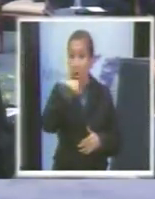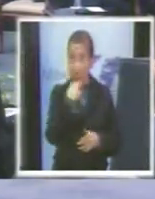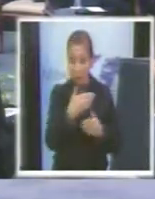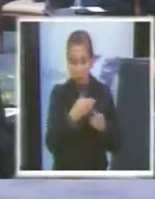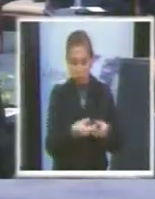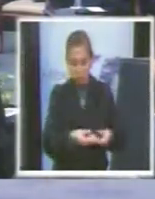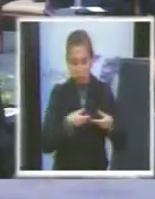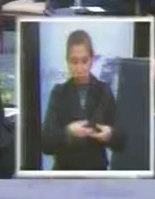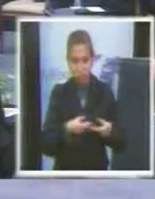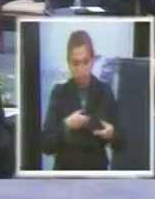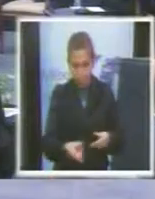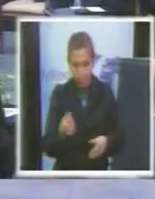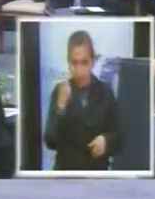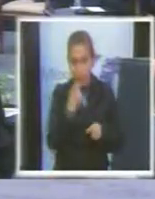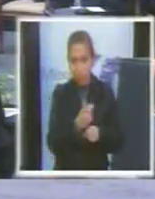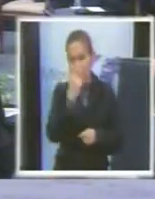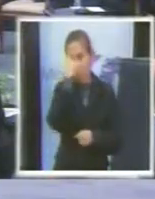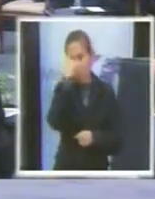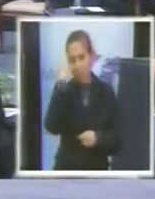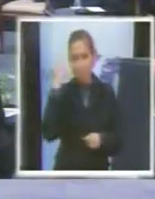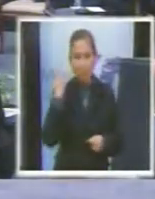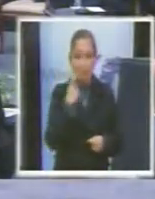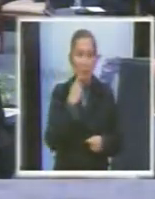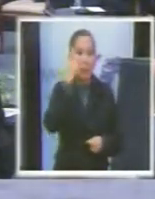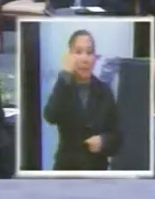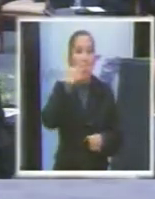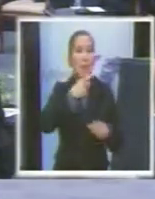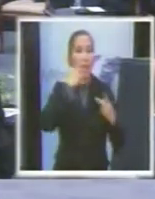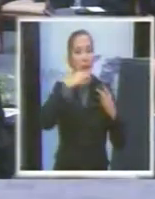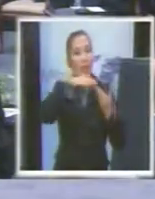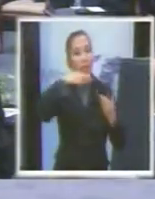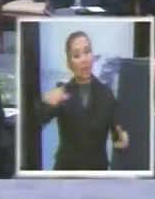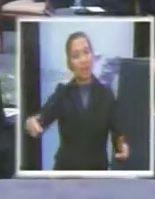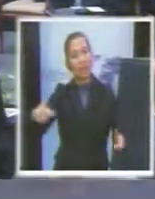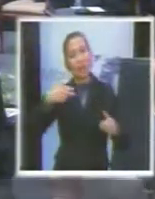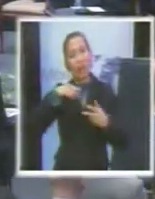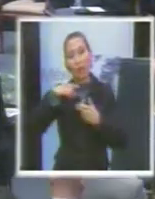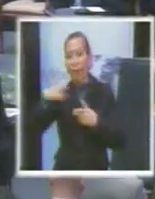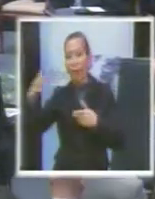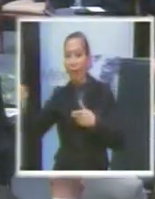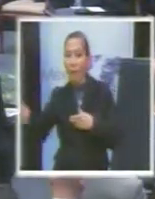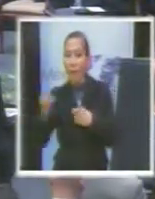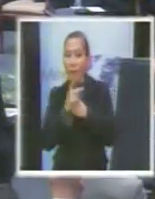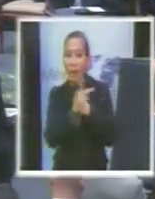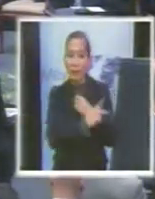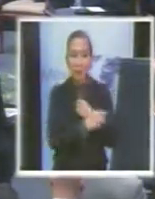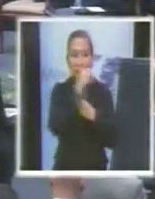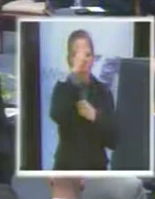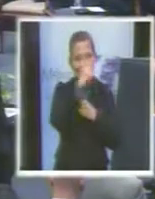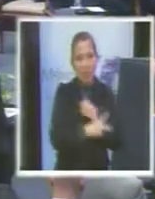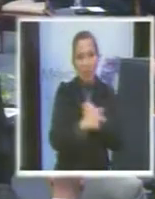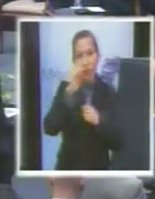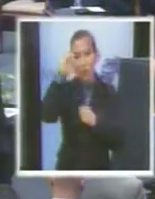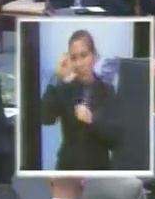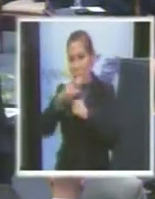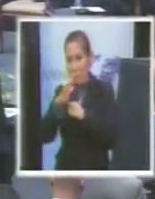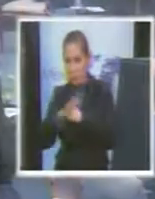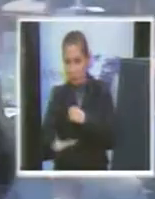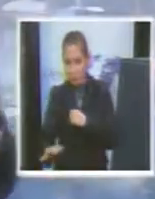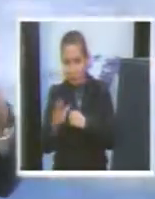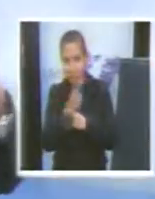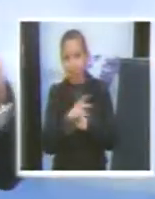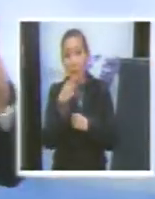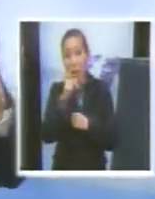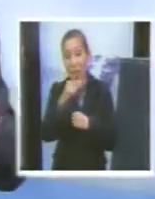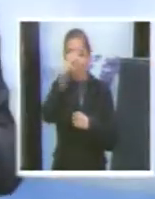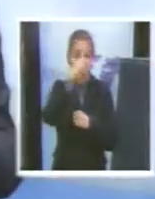la primera media hora para hablar de las relaciones bilaterales entre México y la Unión Europea, pero